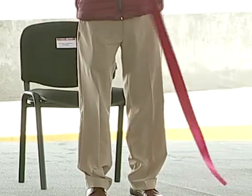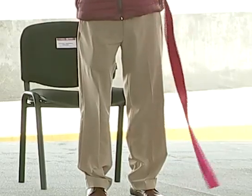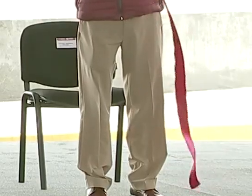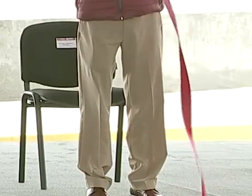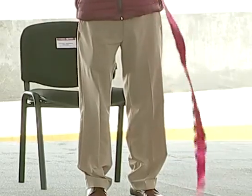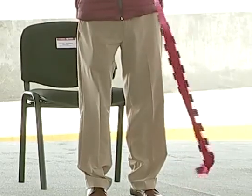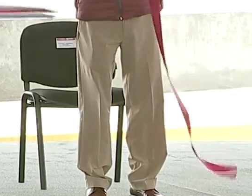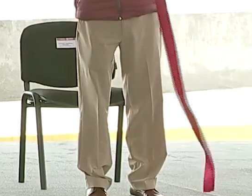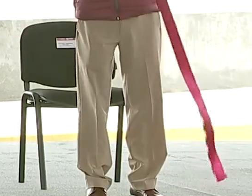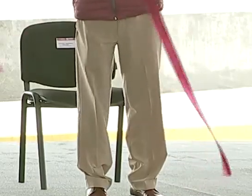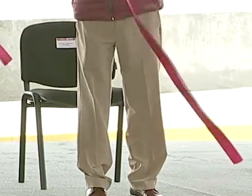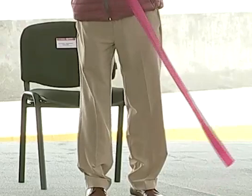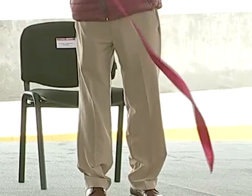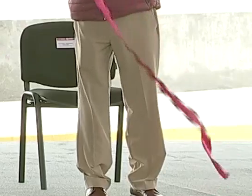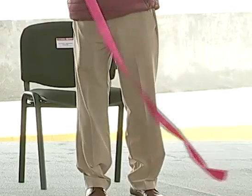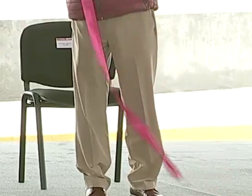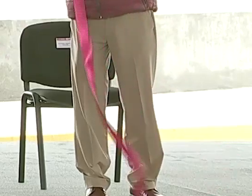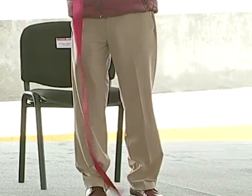Gracias.